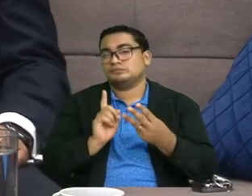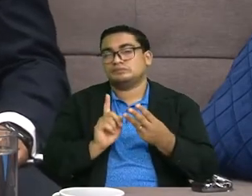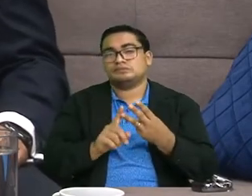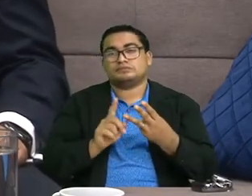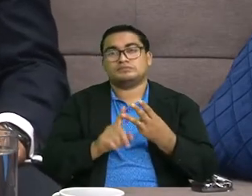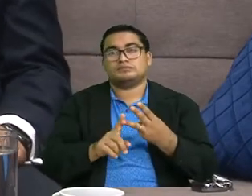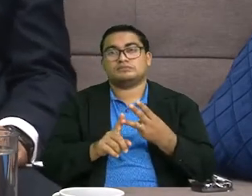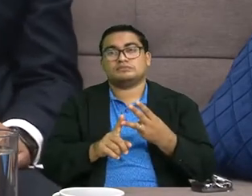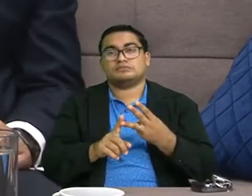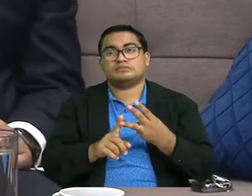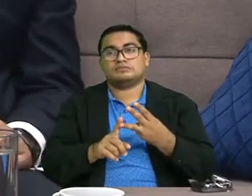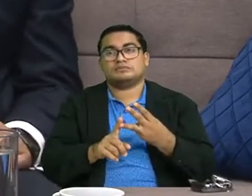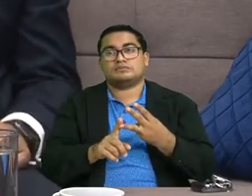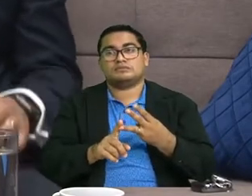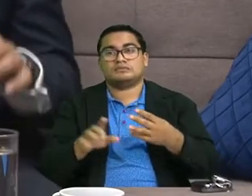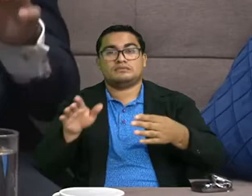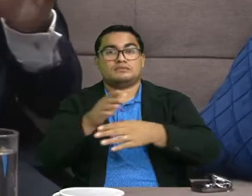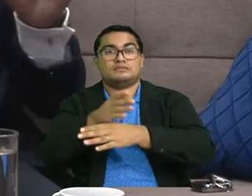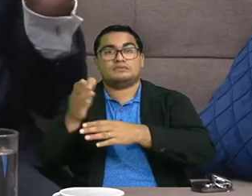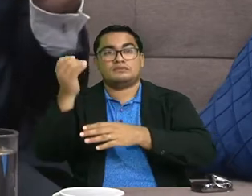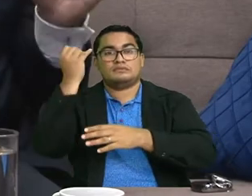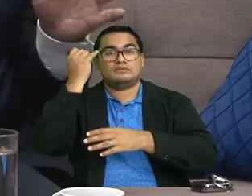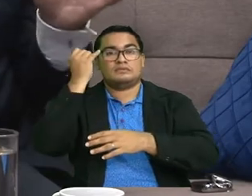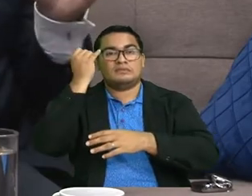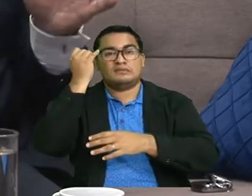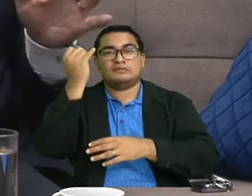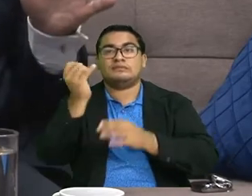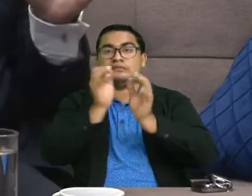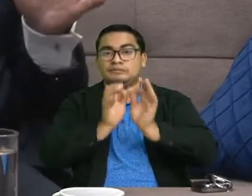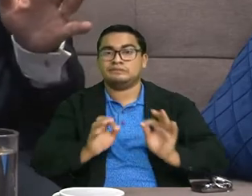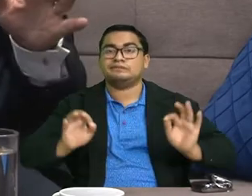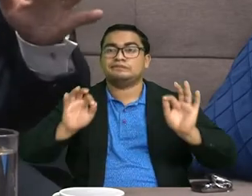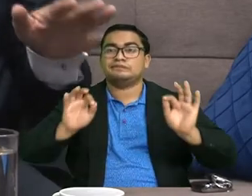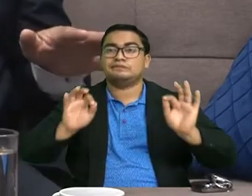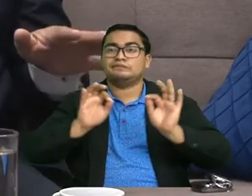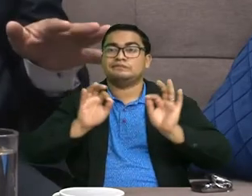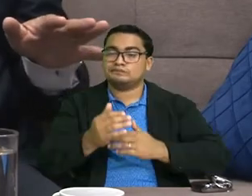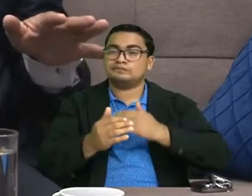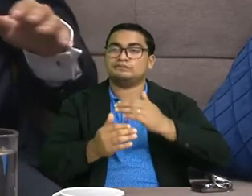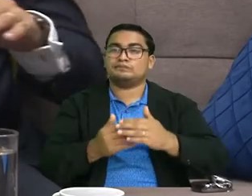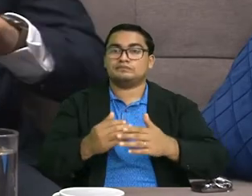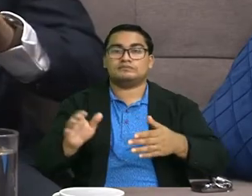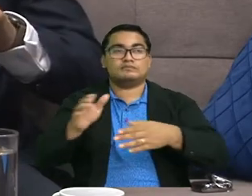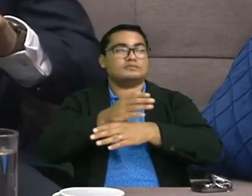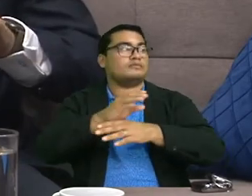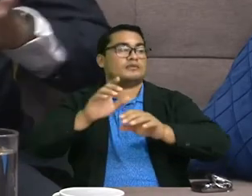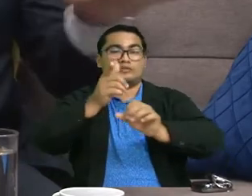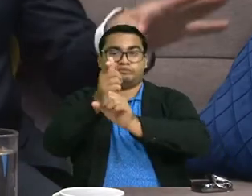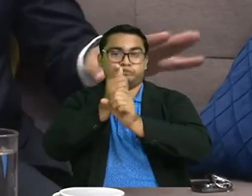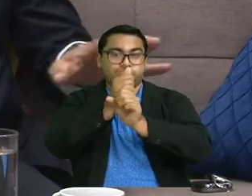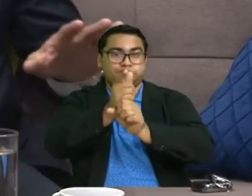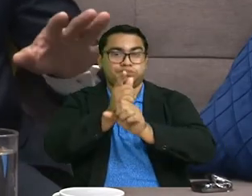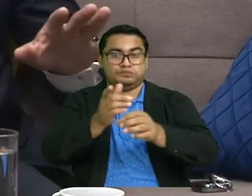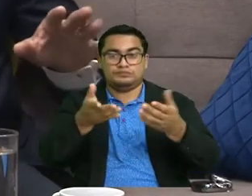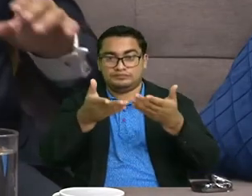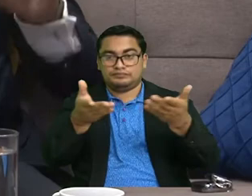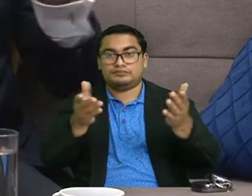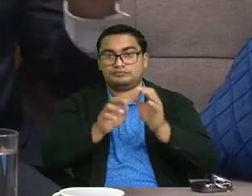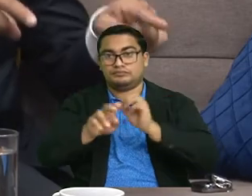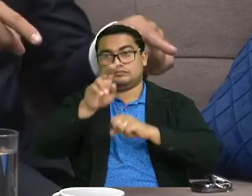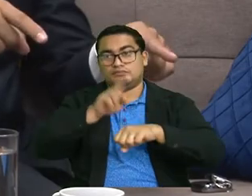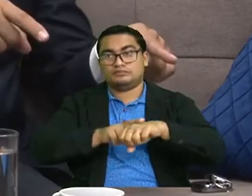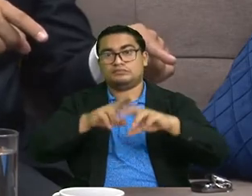los pecados capitales de las finanzas de emprendimiento. Entonces, hemos venido con una programación de webinars dirigido al público nacional,